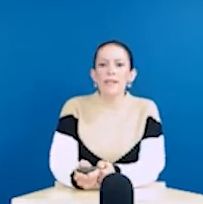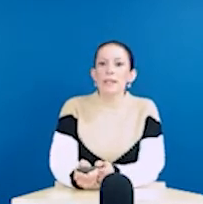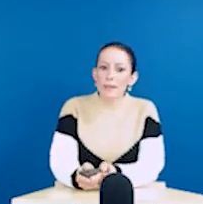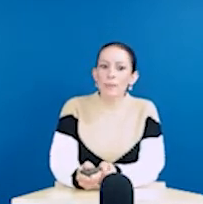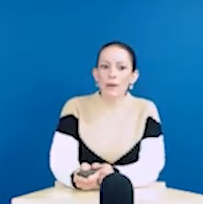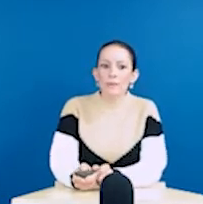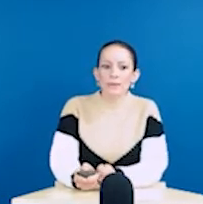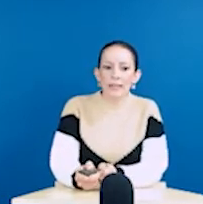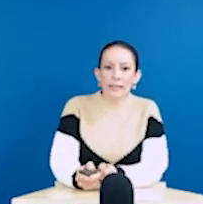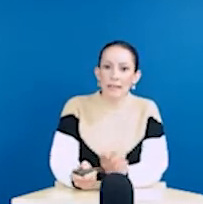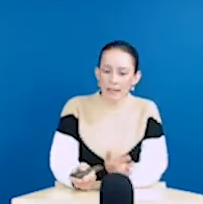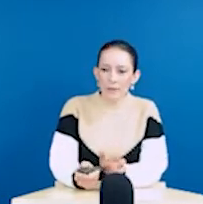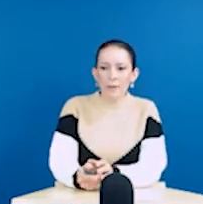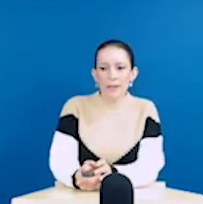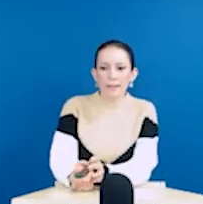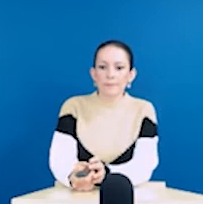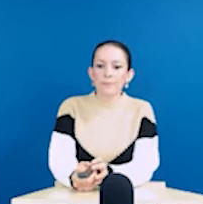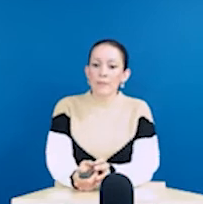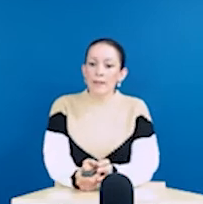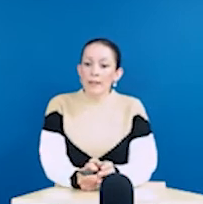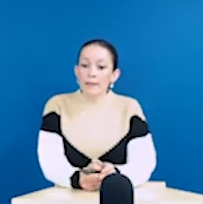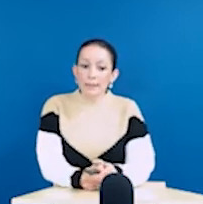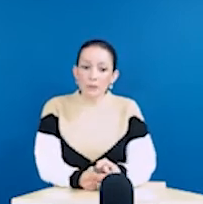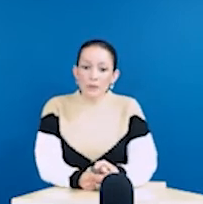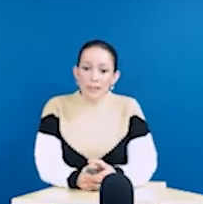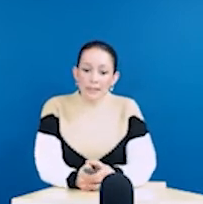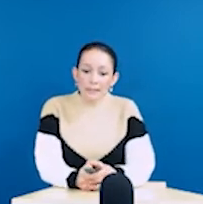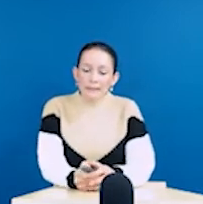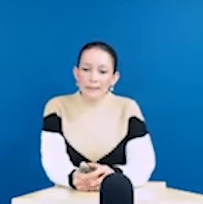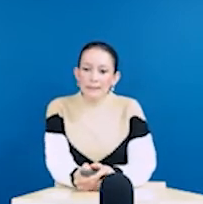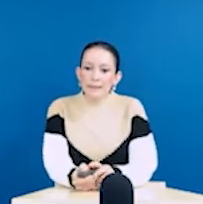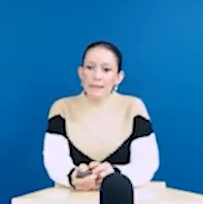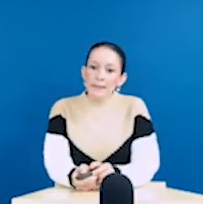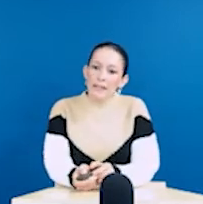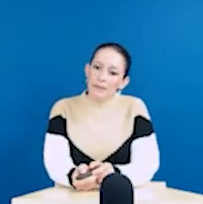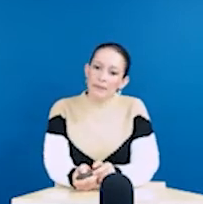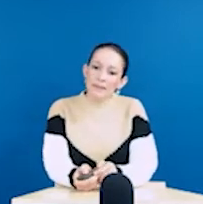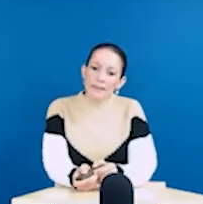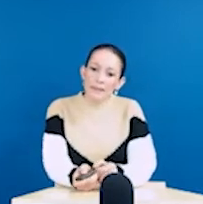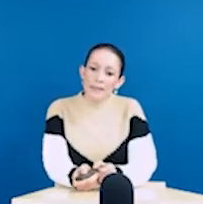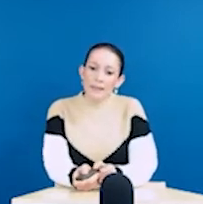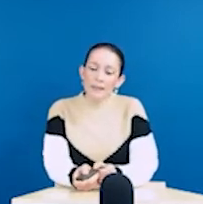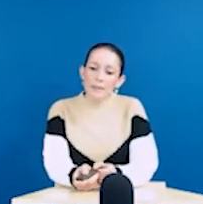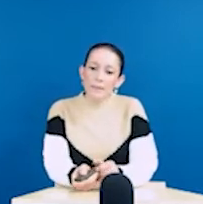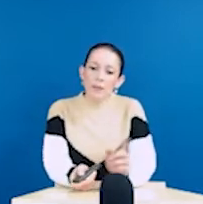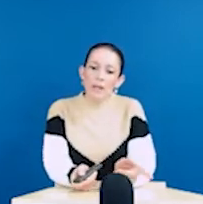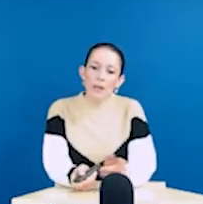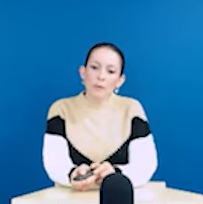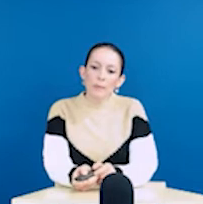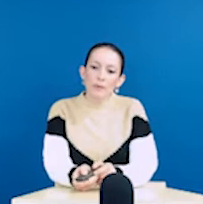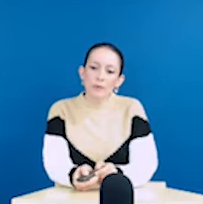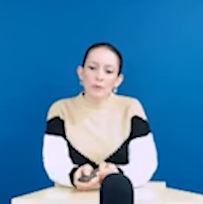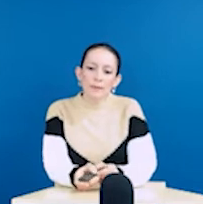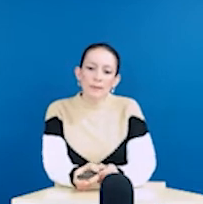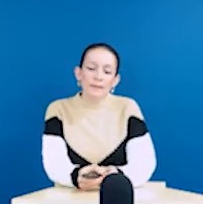eso y podamos darle la dirección correcta. Dentro de las otras de lo